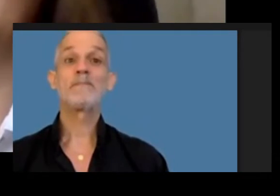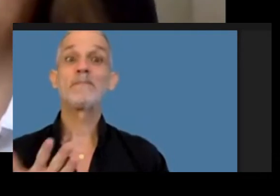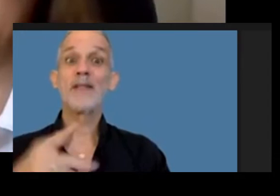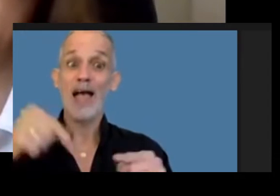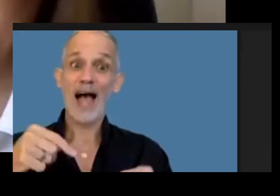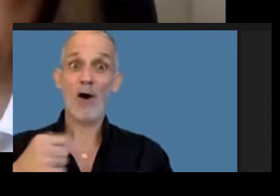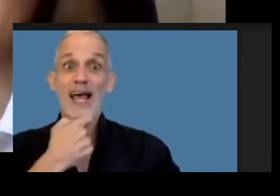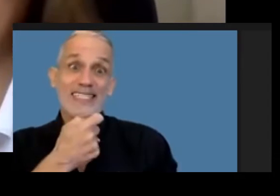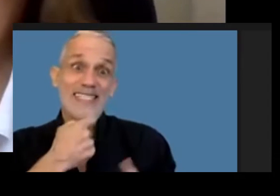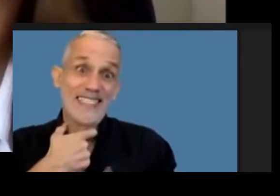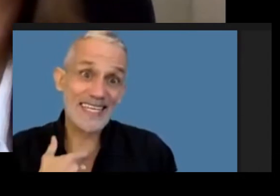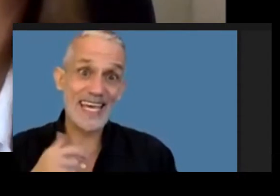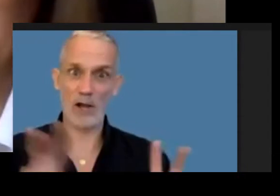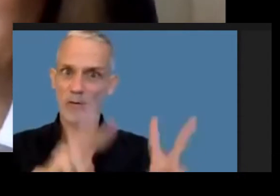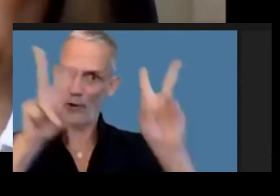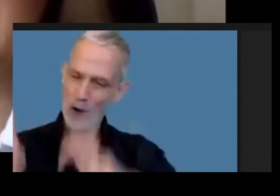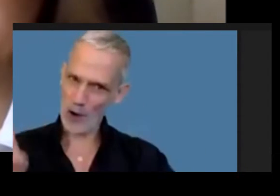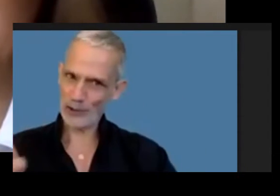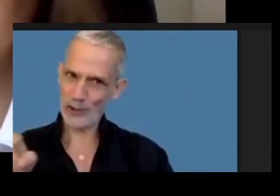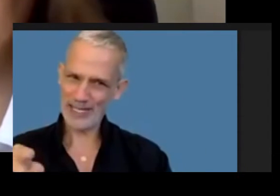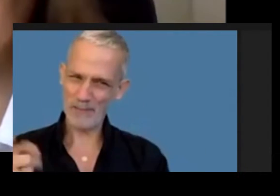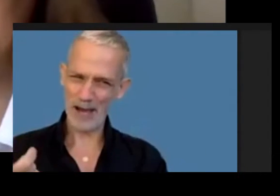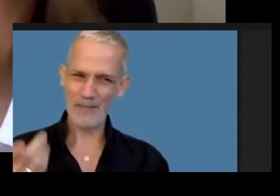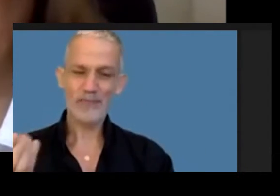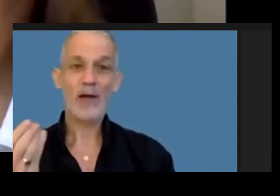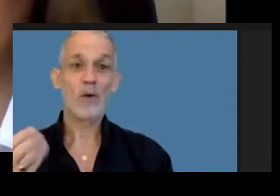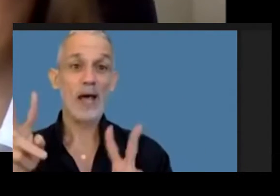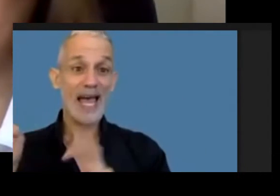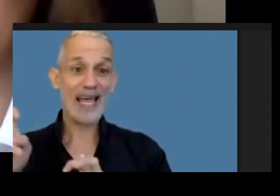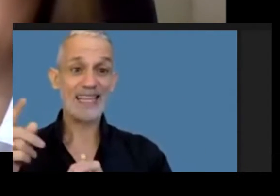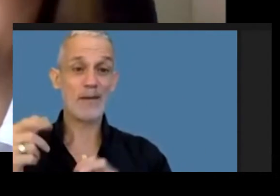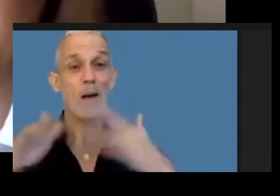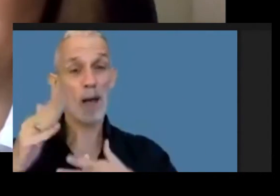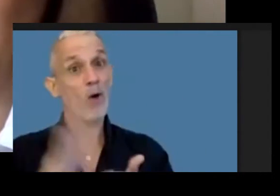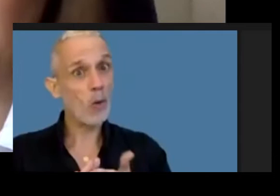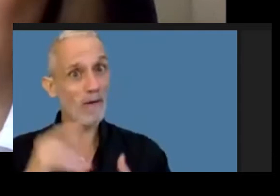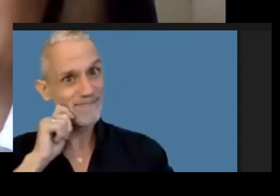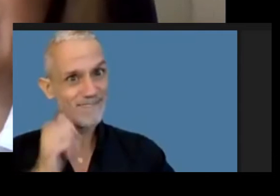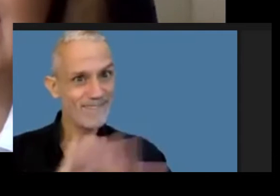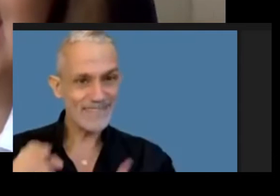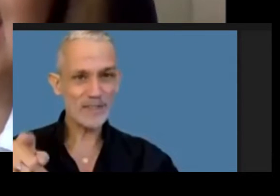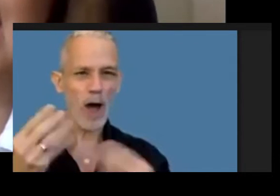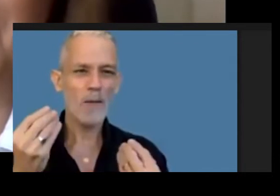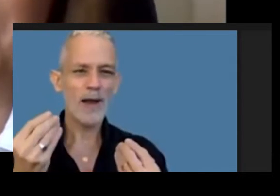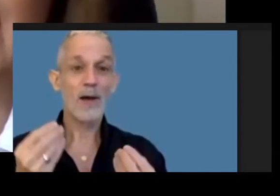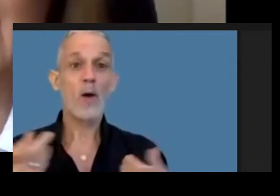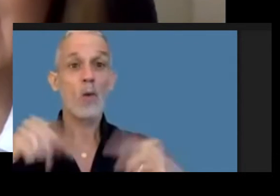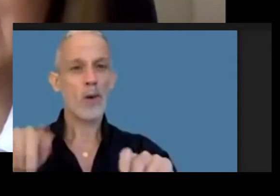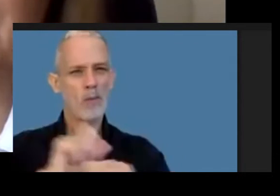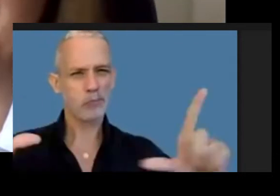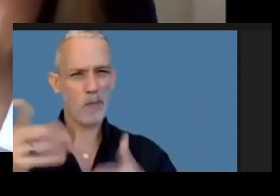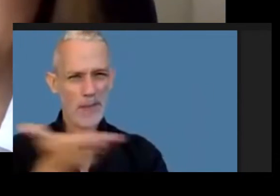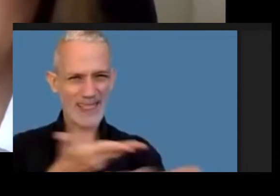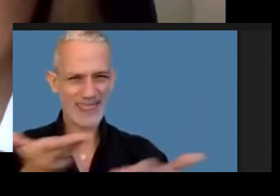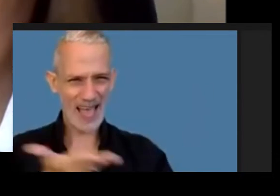quieren, pasamos a un tema más novedoso. Les vuelvo a compartir